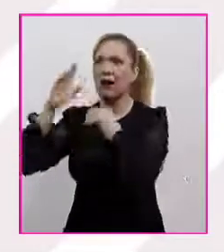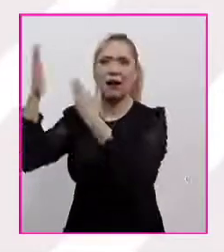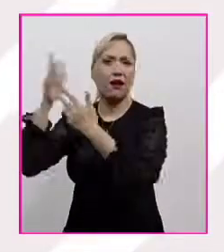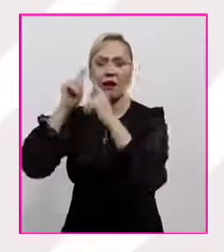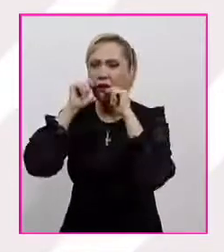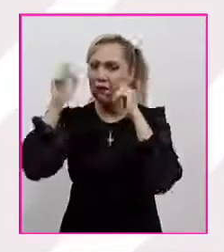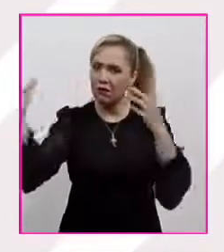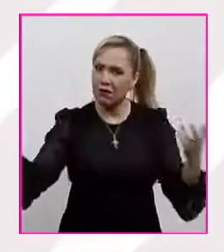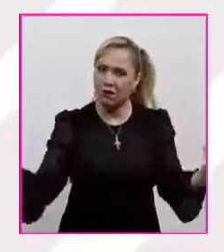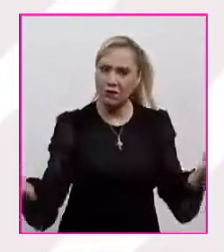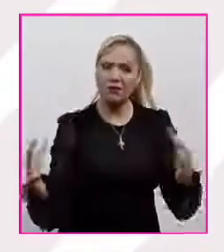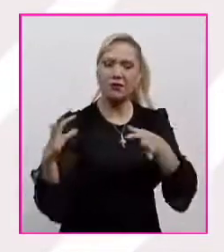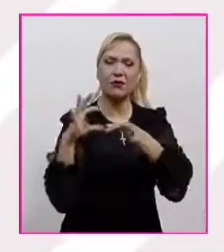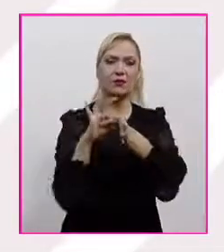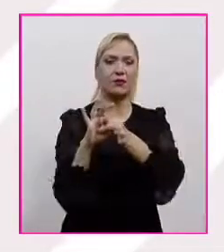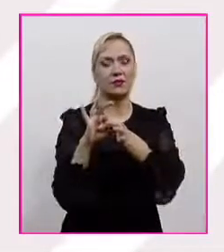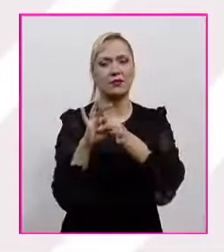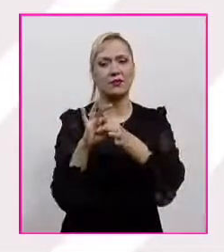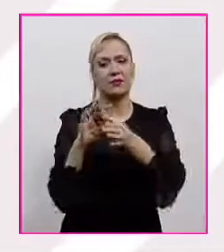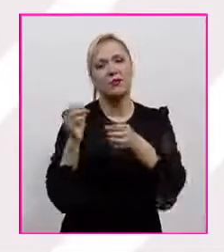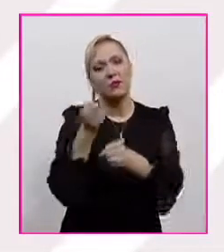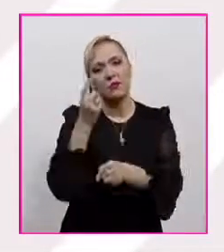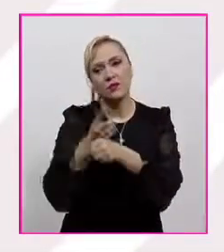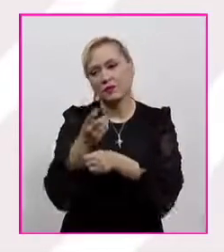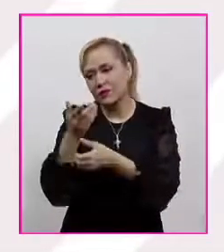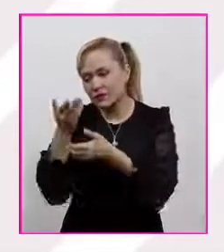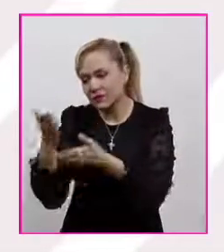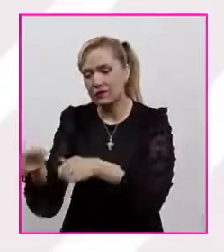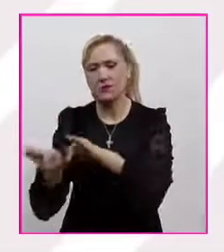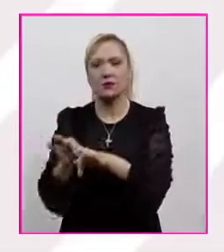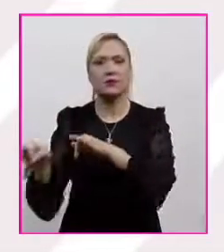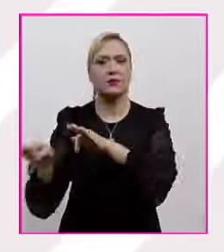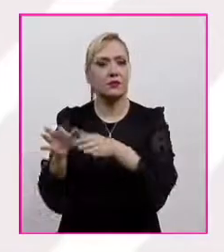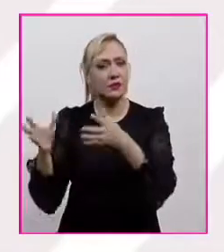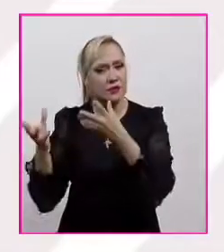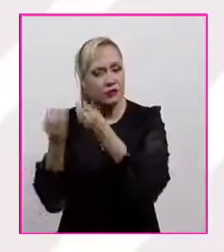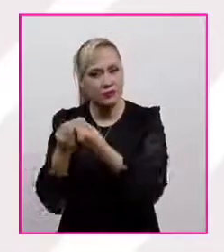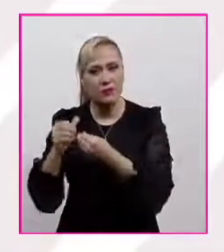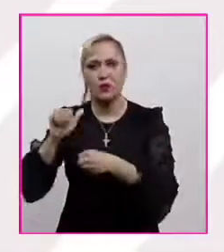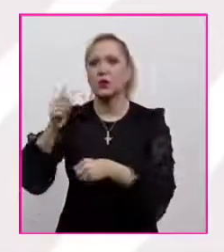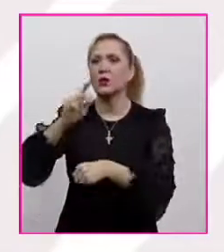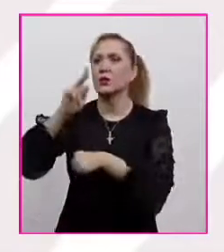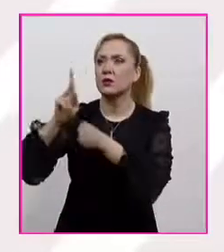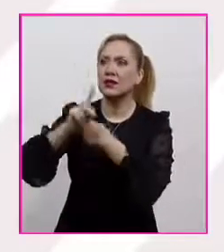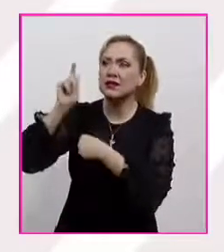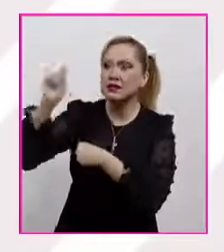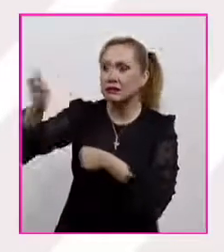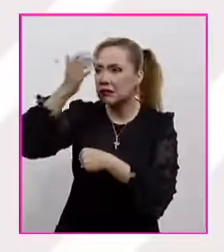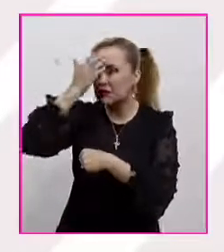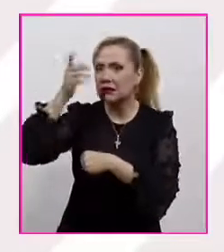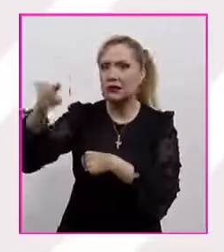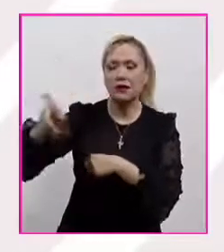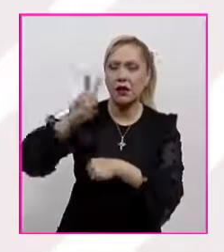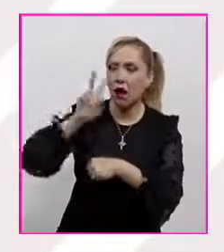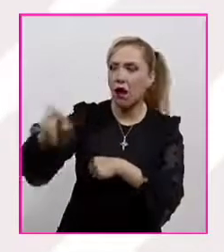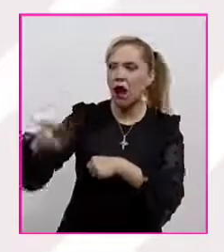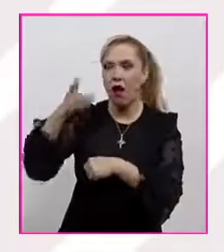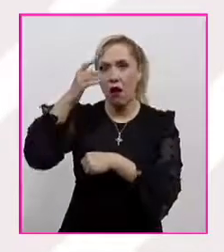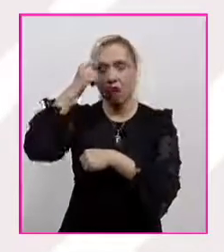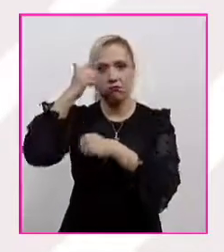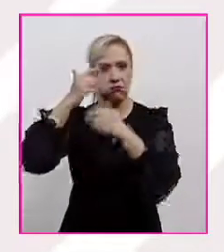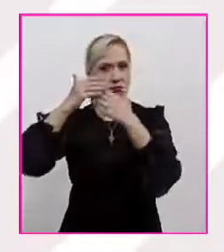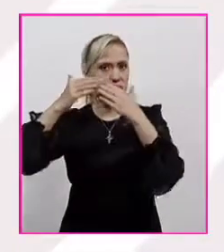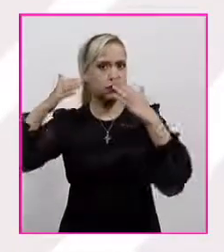personas cualesquiera, demos la oportunidad de trabajar con personas extranjeras, de conocerlas, de entender, porque además